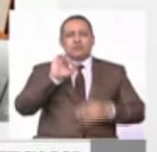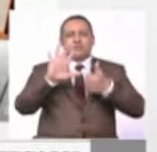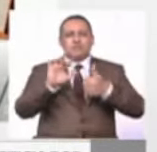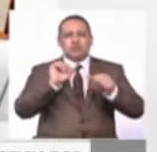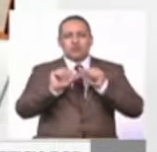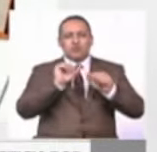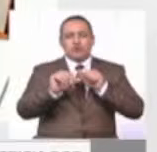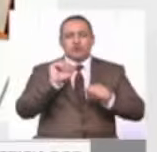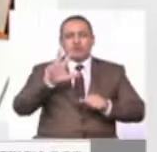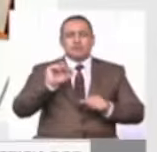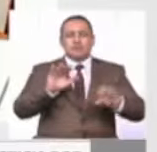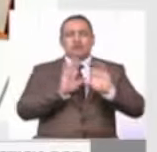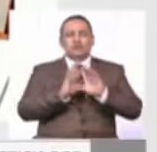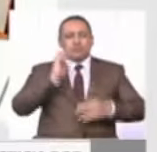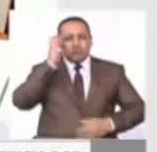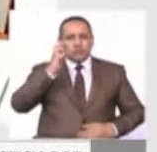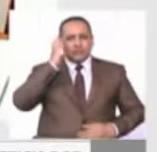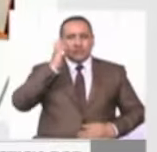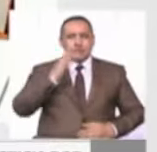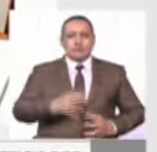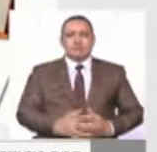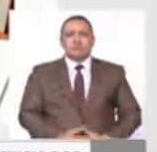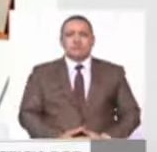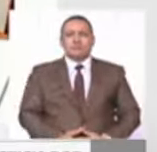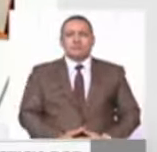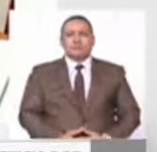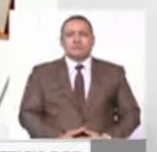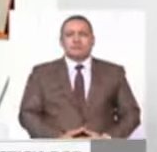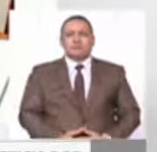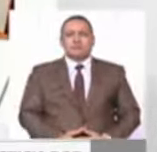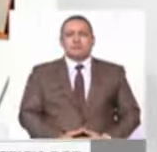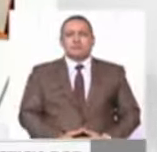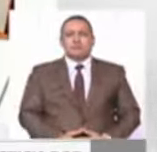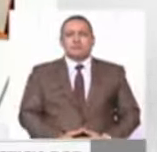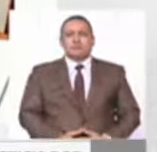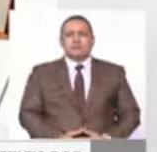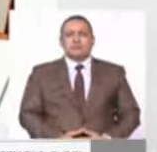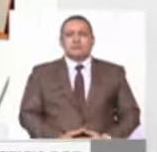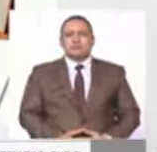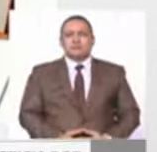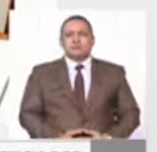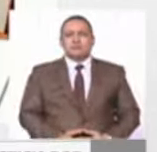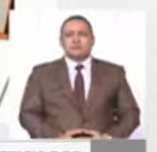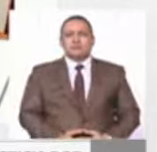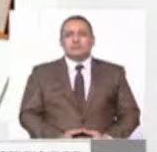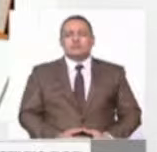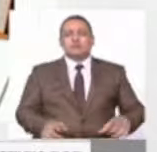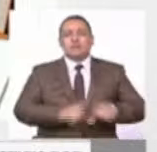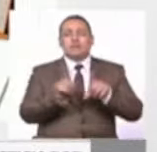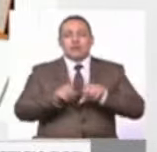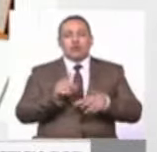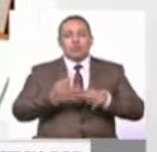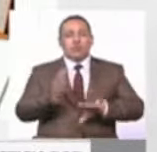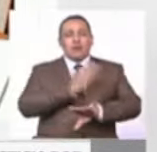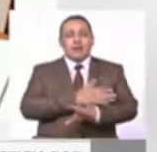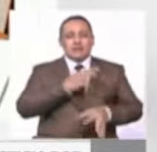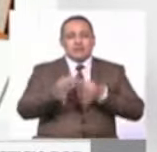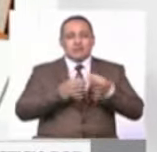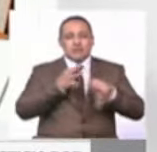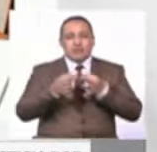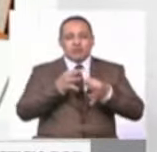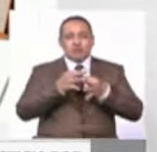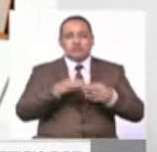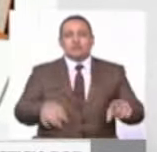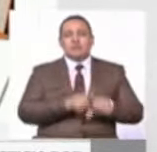numeral 3 de la institución se refiere al del edad verdad sí como ya lo he dicho pues